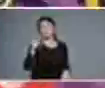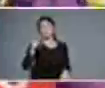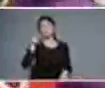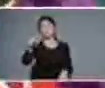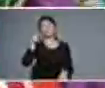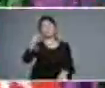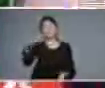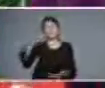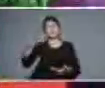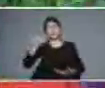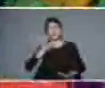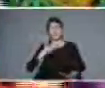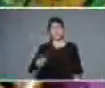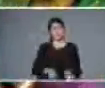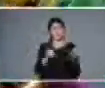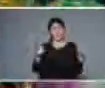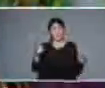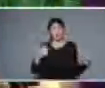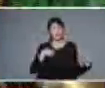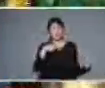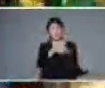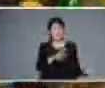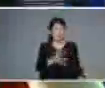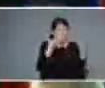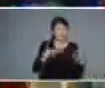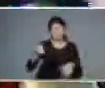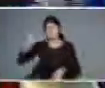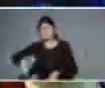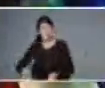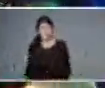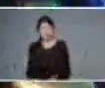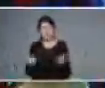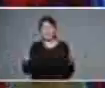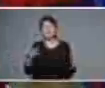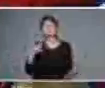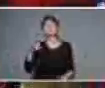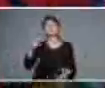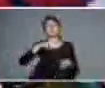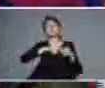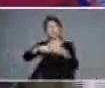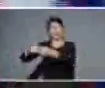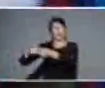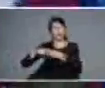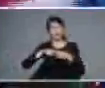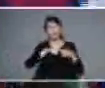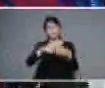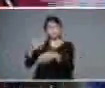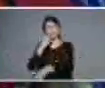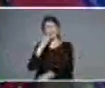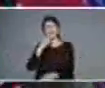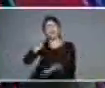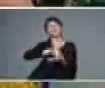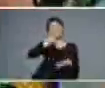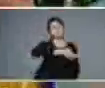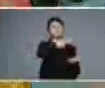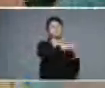mano hermana da igual si pierdes o si ganas solidaria comida solo tú